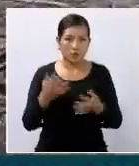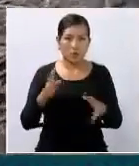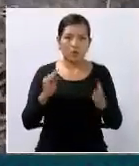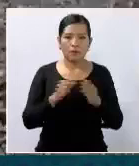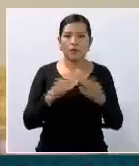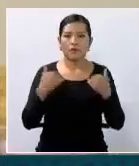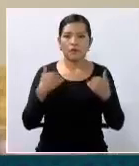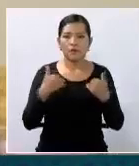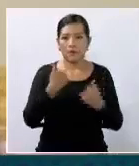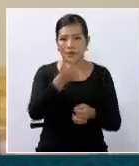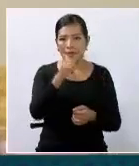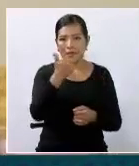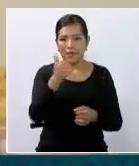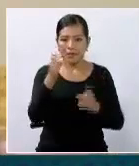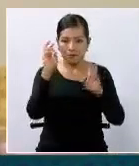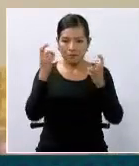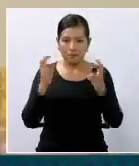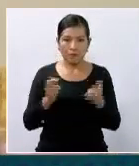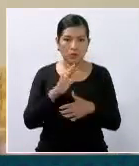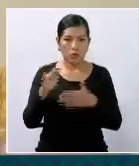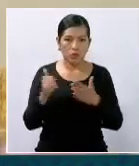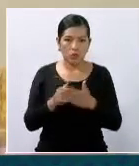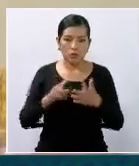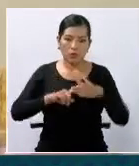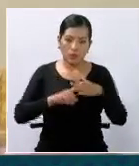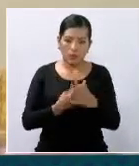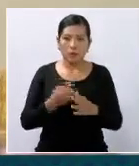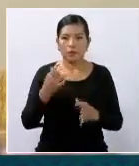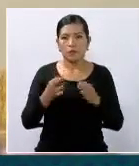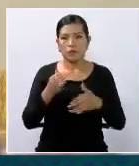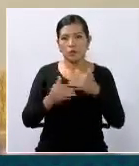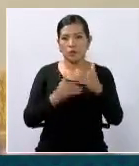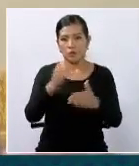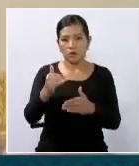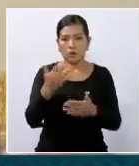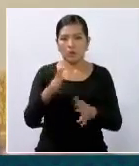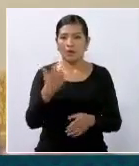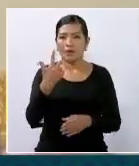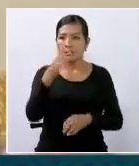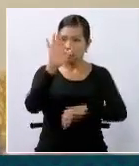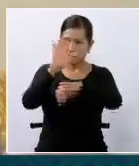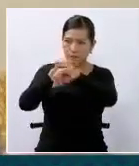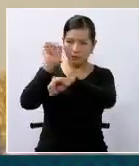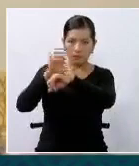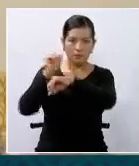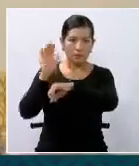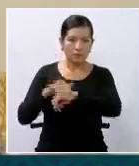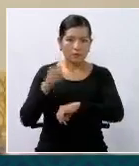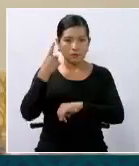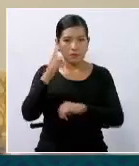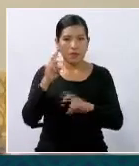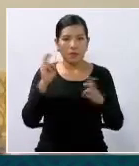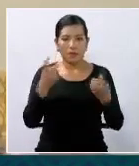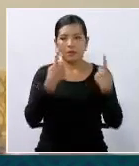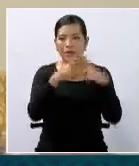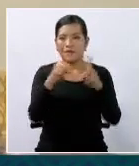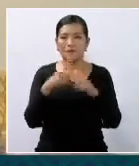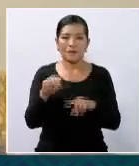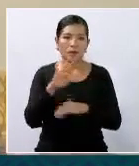10 casos ya con inicio de proceso, 3 concitaciones que se ha hecho a